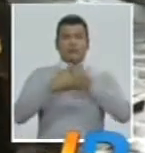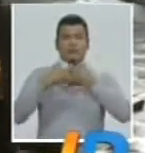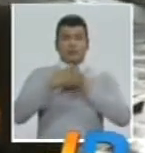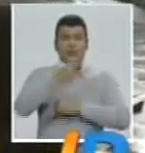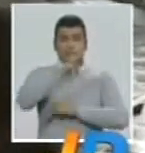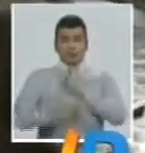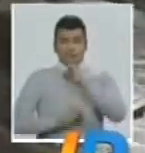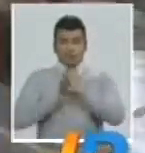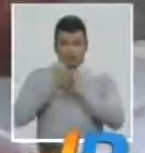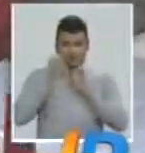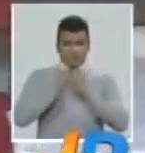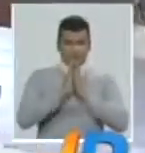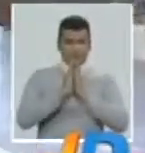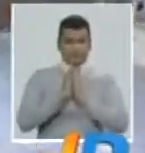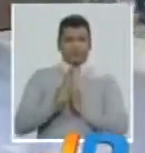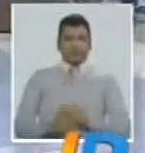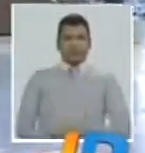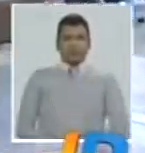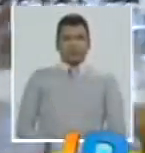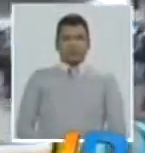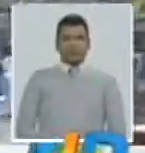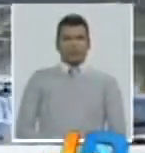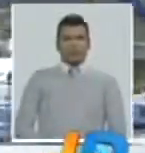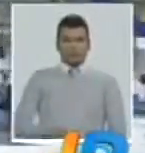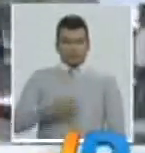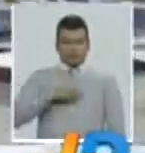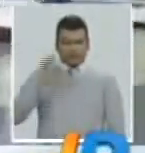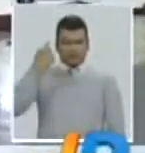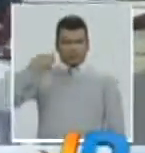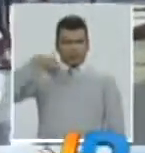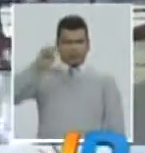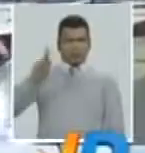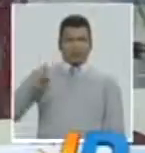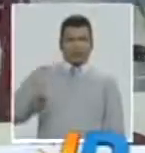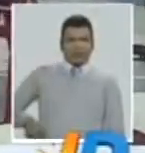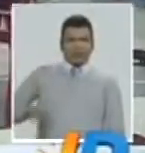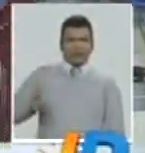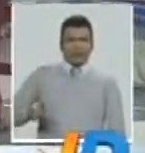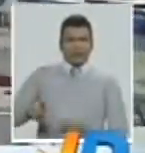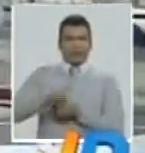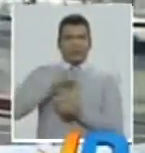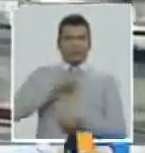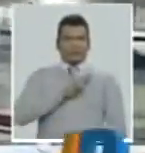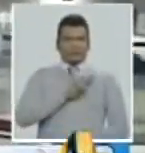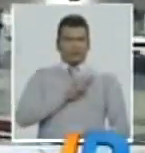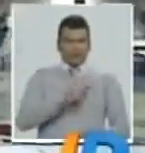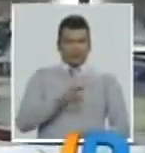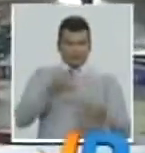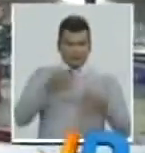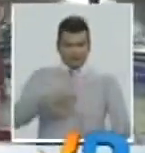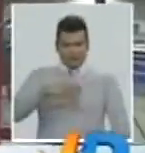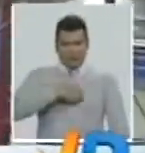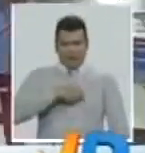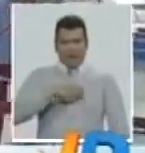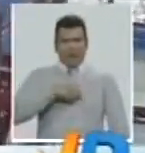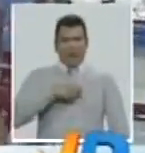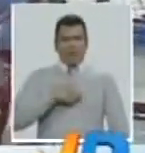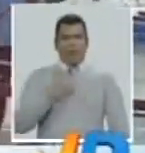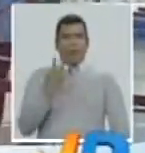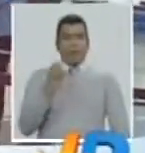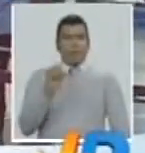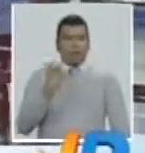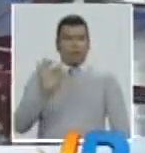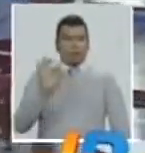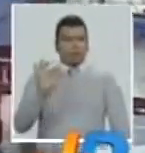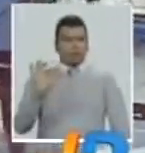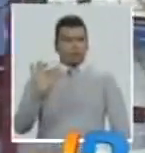internacional. Vamos al informe. Con victoria para la Escuela de Formación Deportiva de la Liga del Valle, que se llevó 20 medallas de oro, culminó